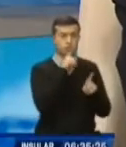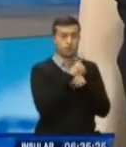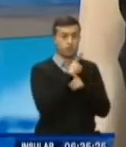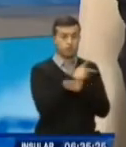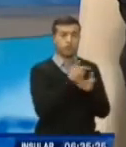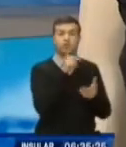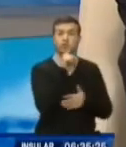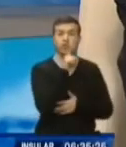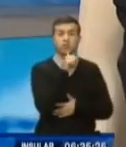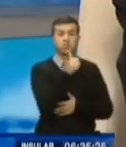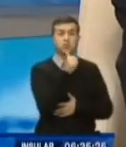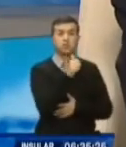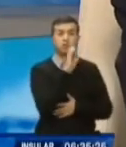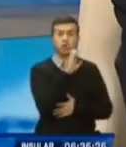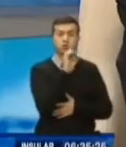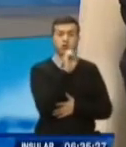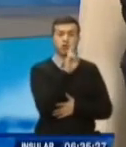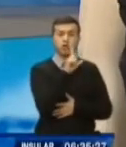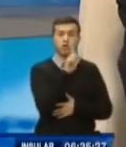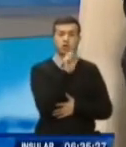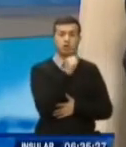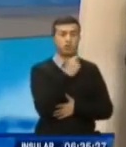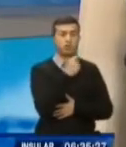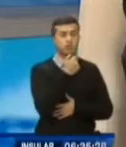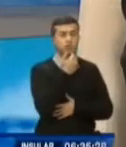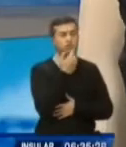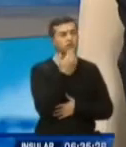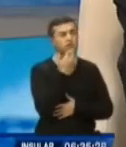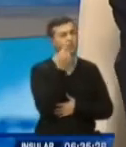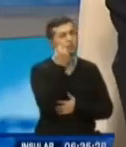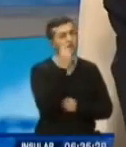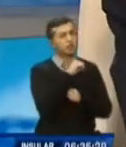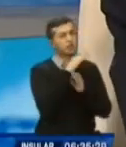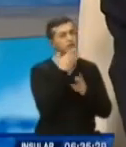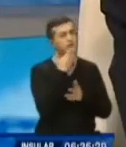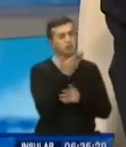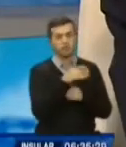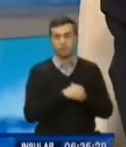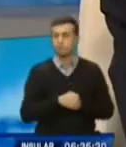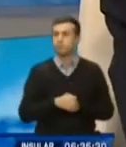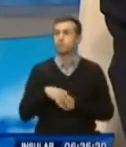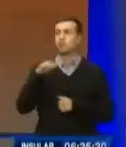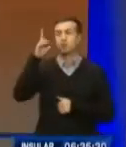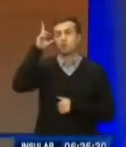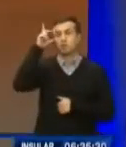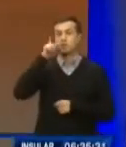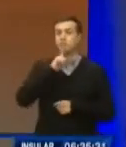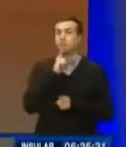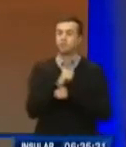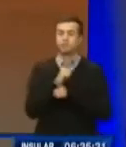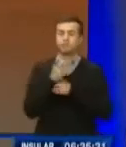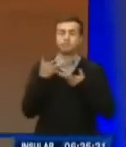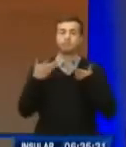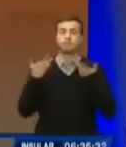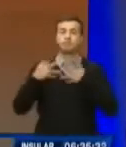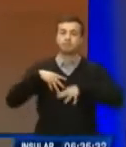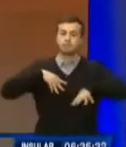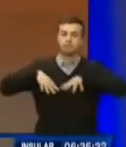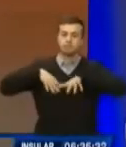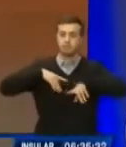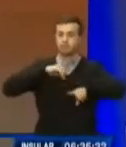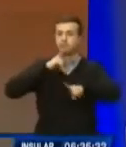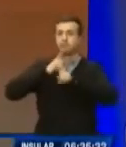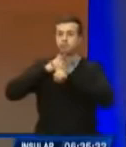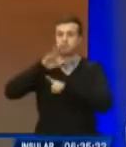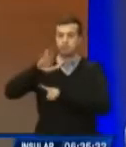la edad el propio carlos villacís como como leerlo como interpretarlo yo creo que eso es ya actuando justamente